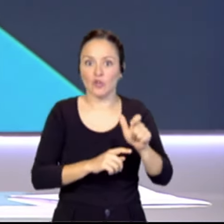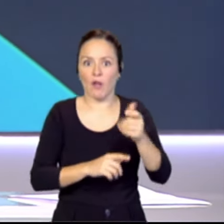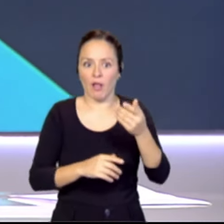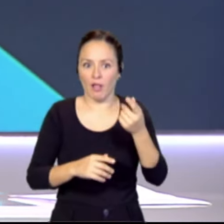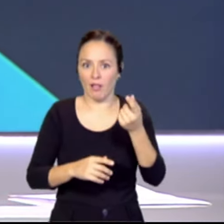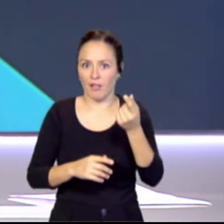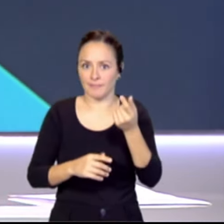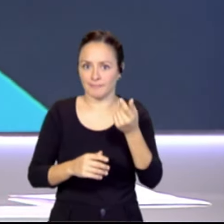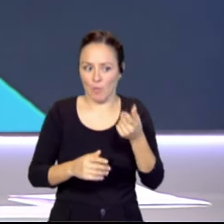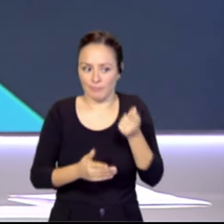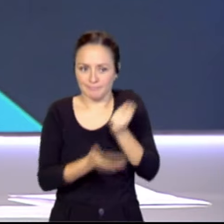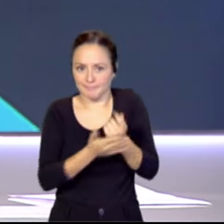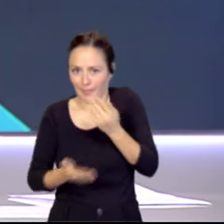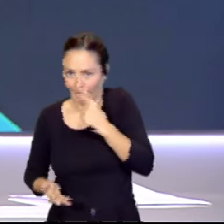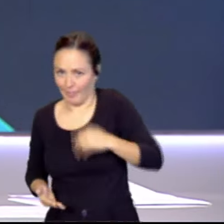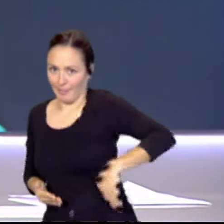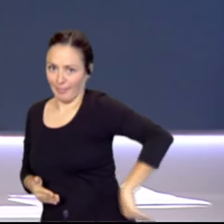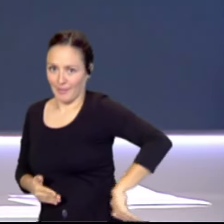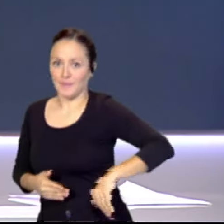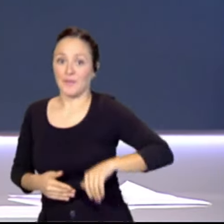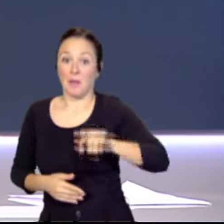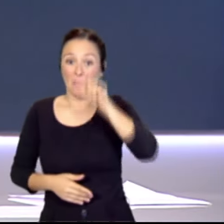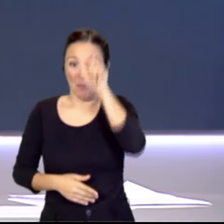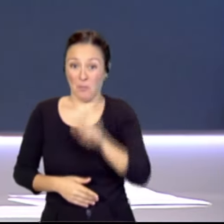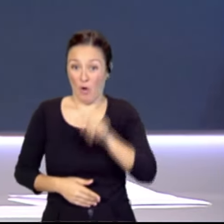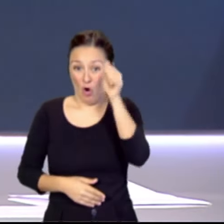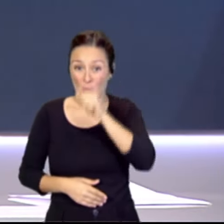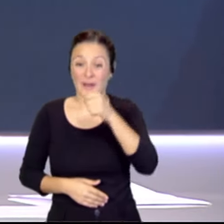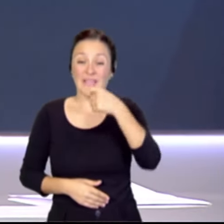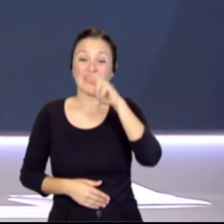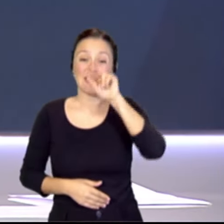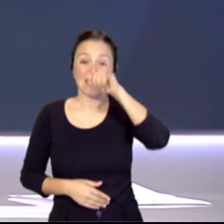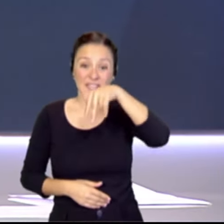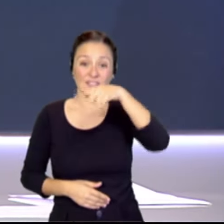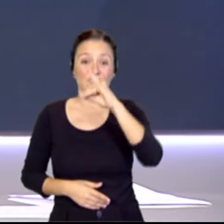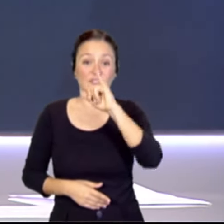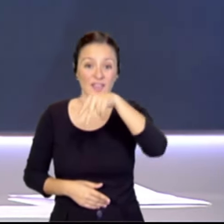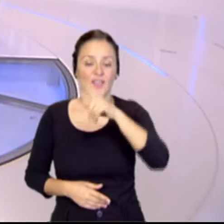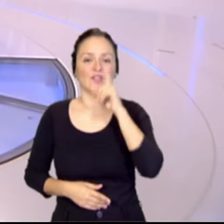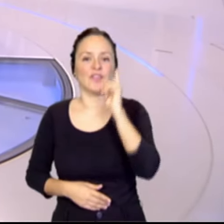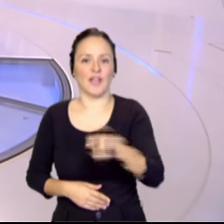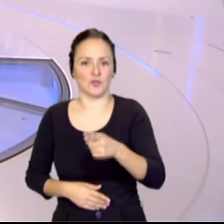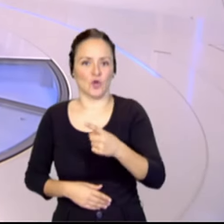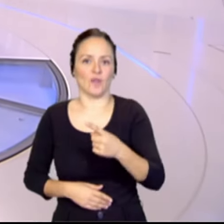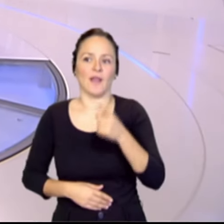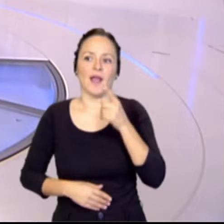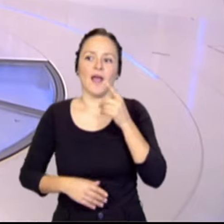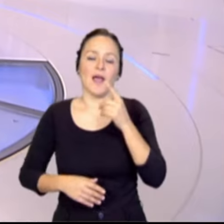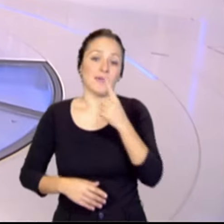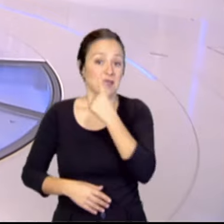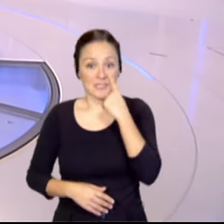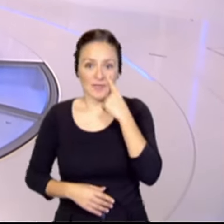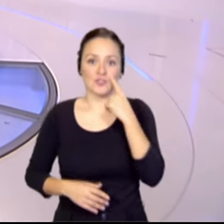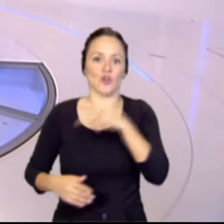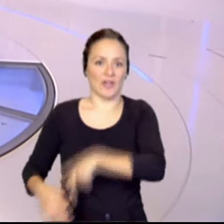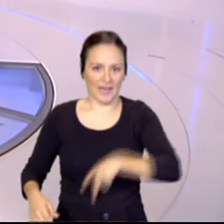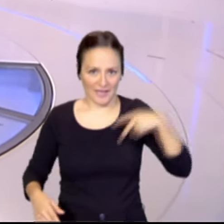hablamos de ello con Francisco guindin que es director territorial de la inspección de trabajo y la seguridad social aquí en Canarias qué tal Buenos